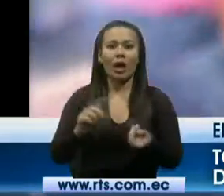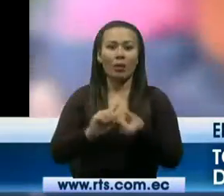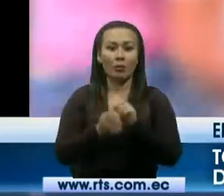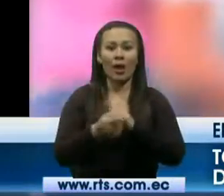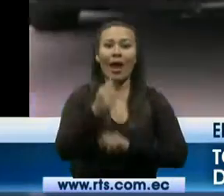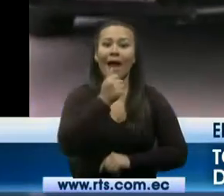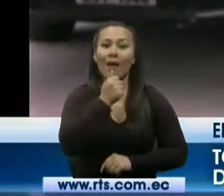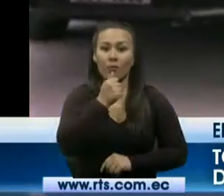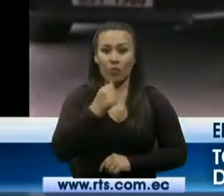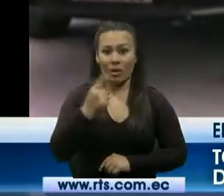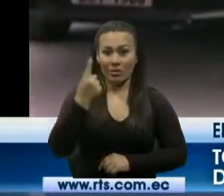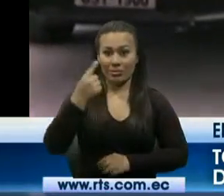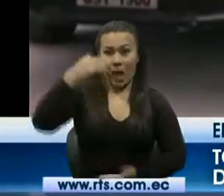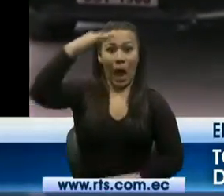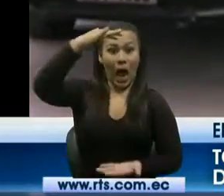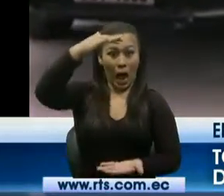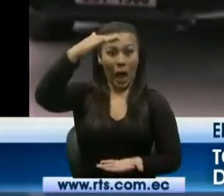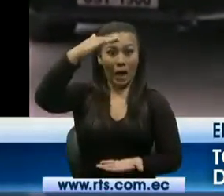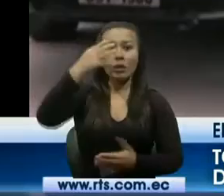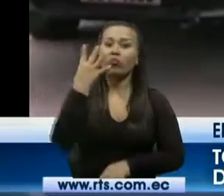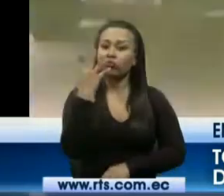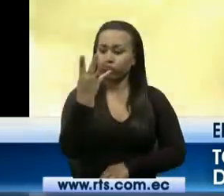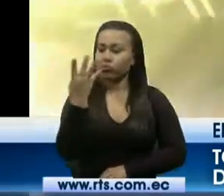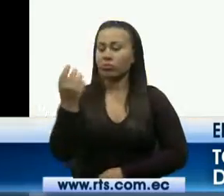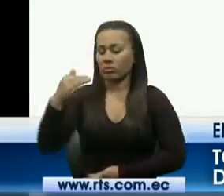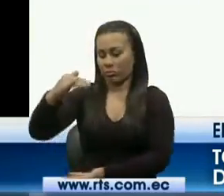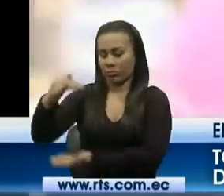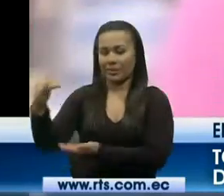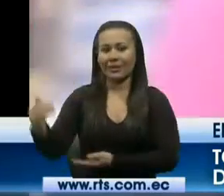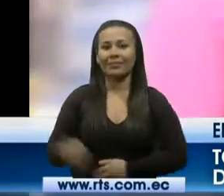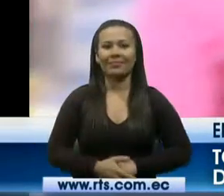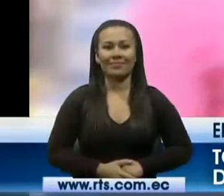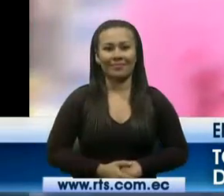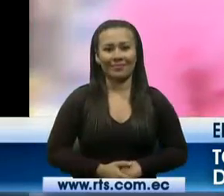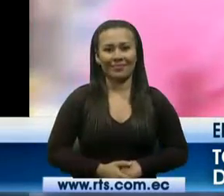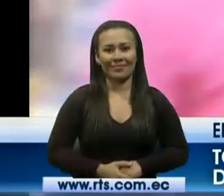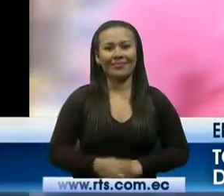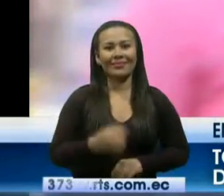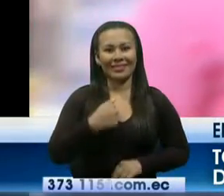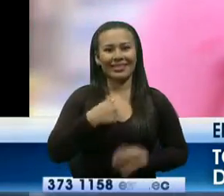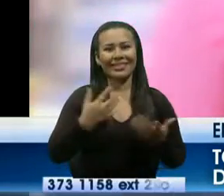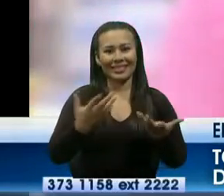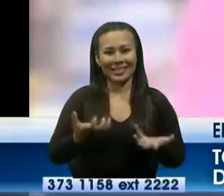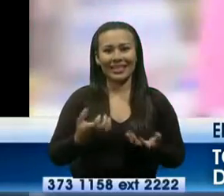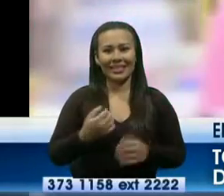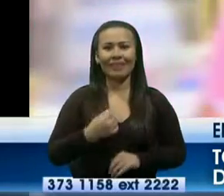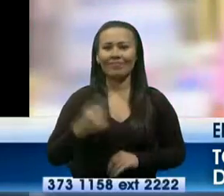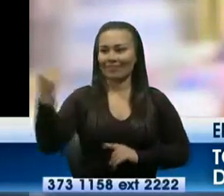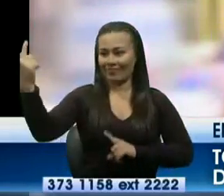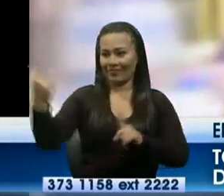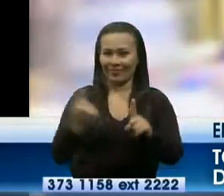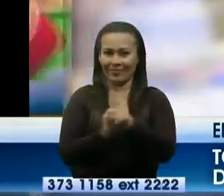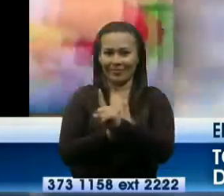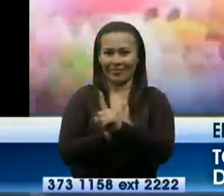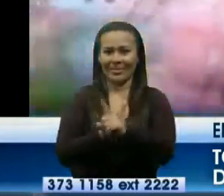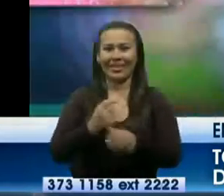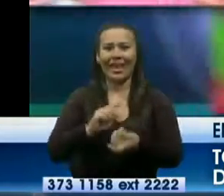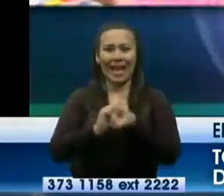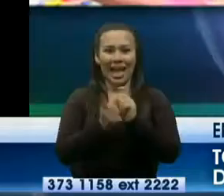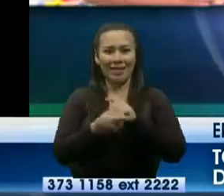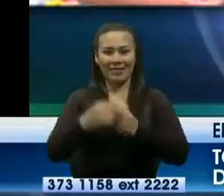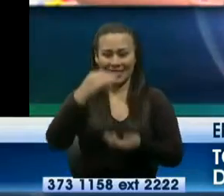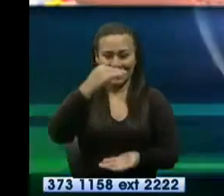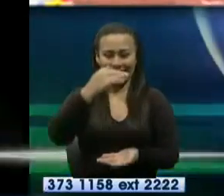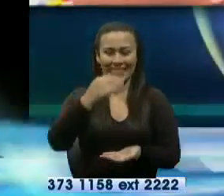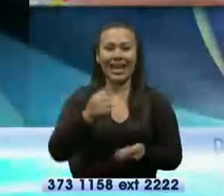galón, los más grandes por 4. Quería ir de puerta en puerta, a intercambiar peluches